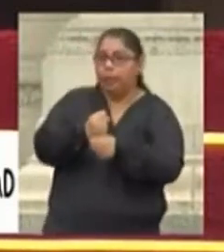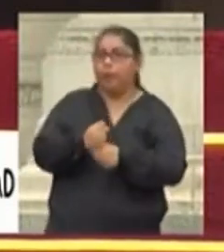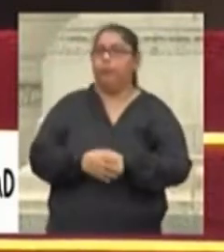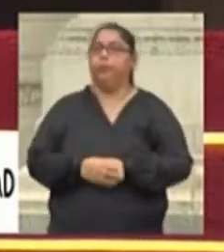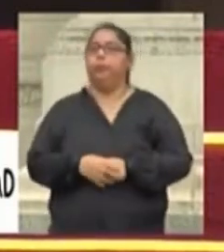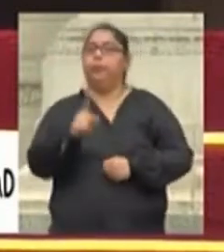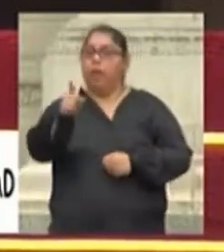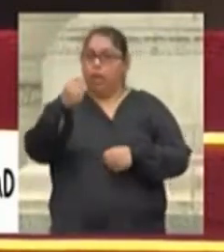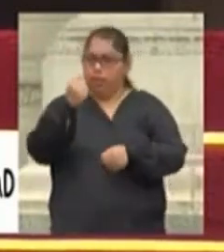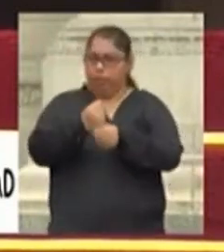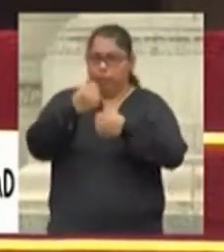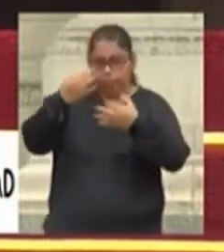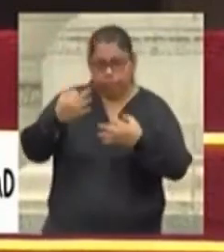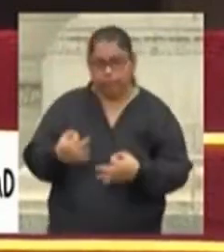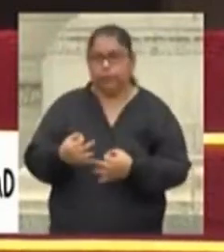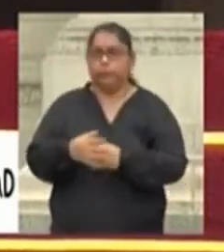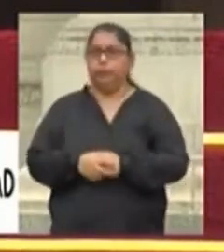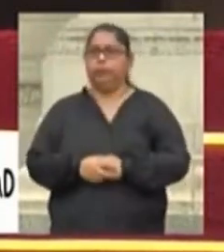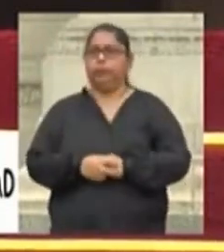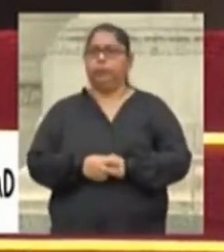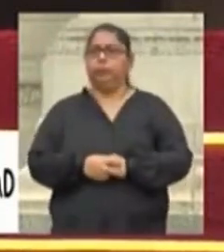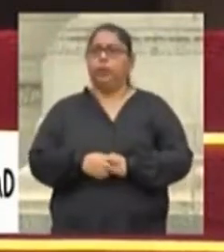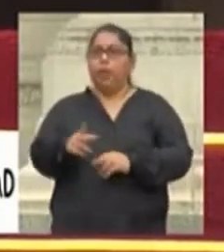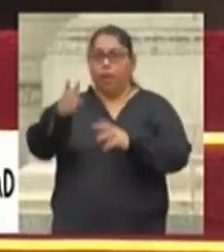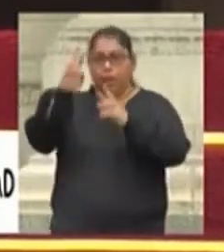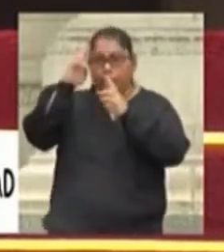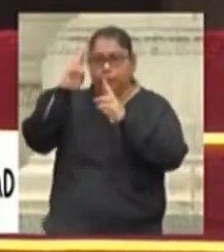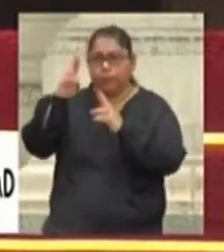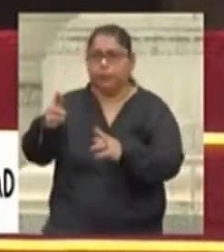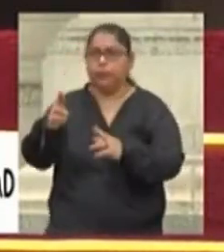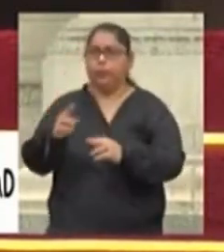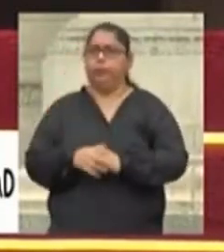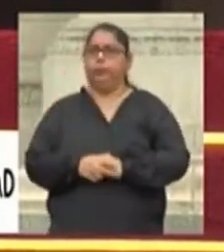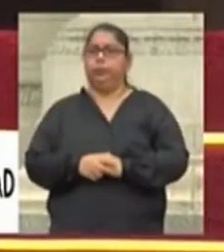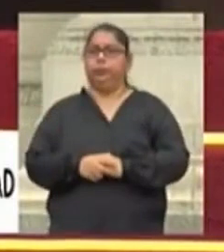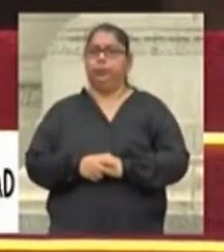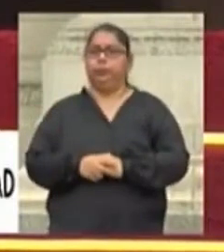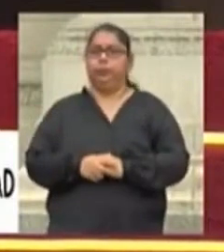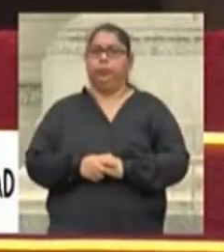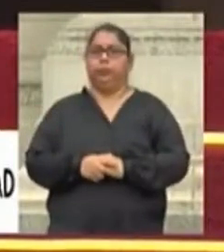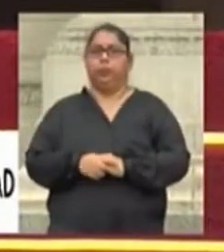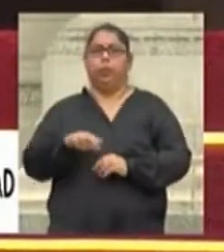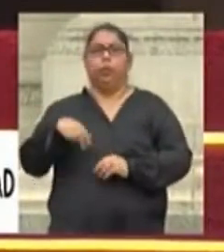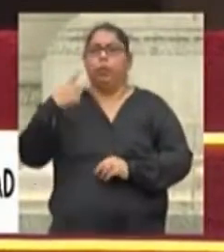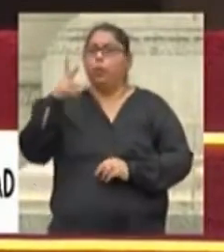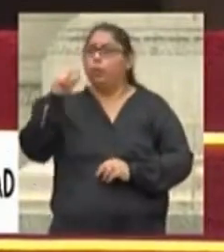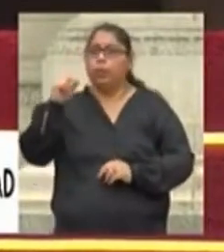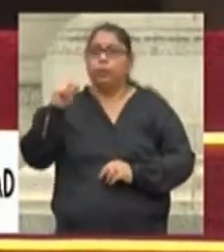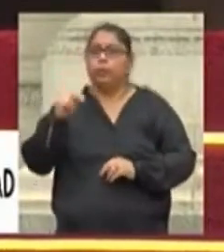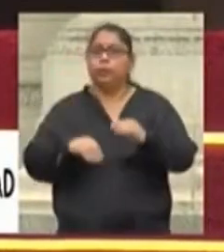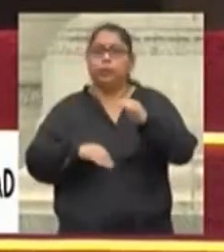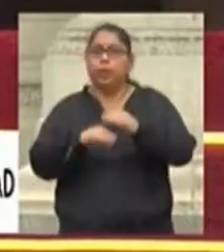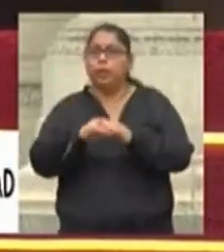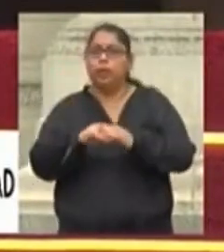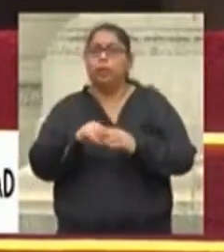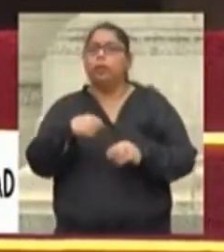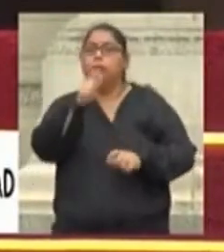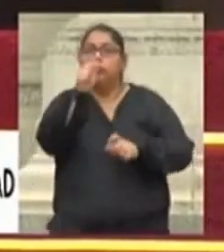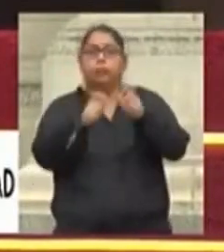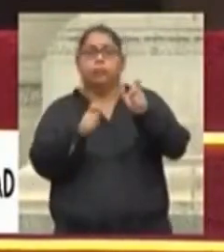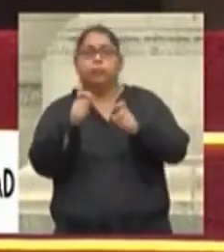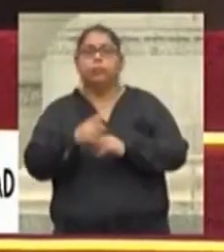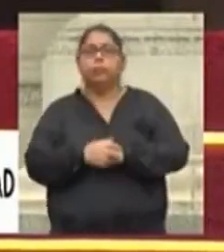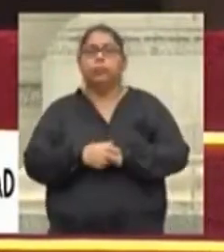trabajo al trato digno al respeto no podemos estar nuestro